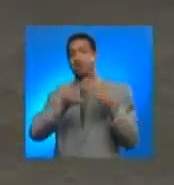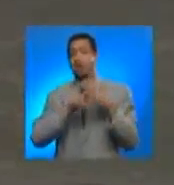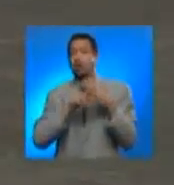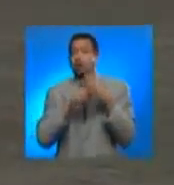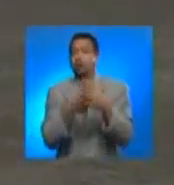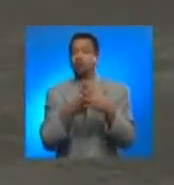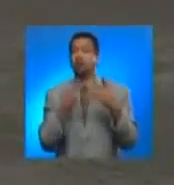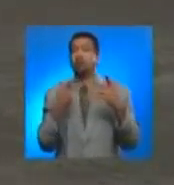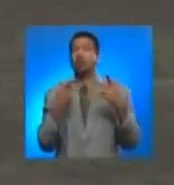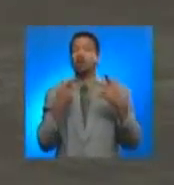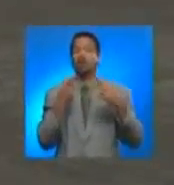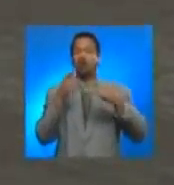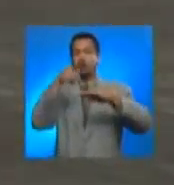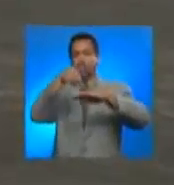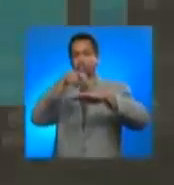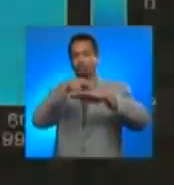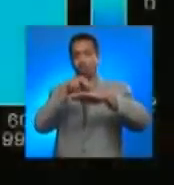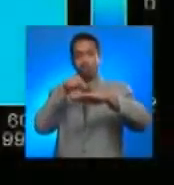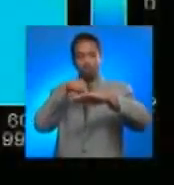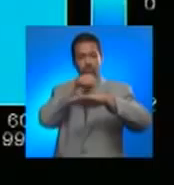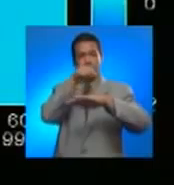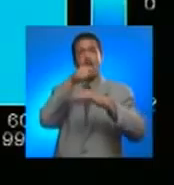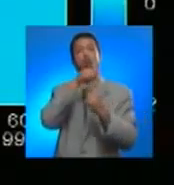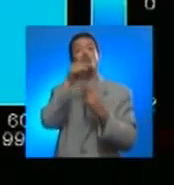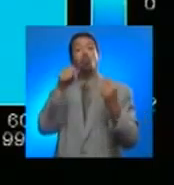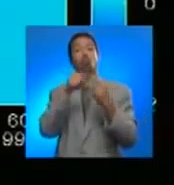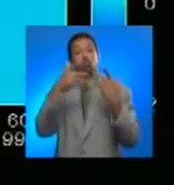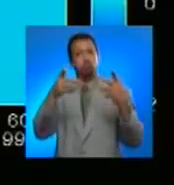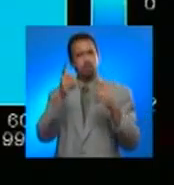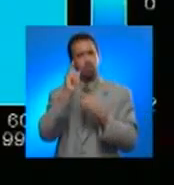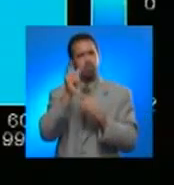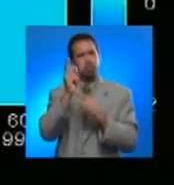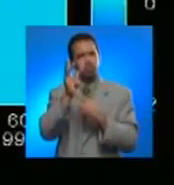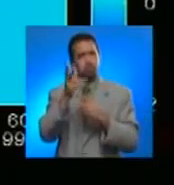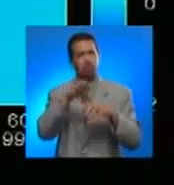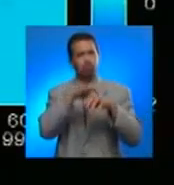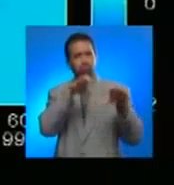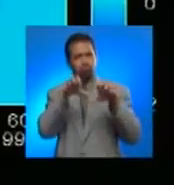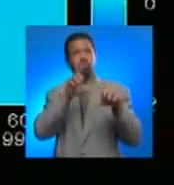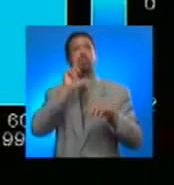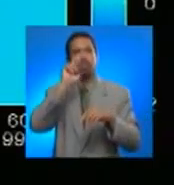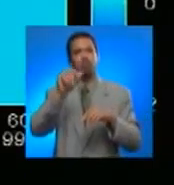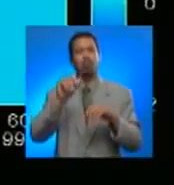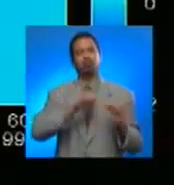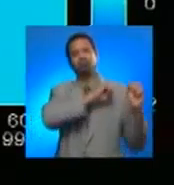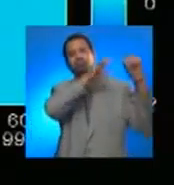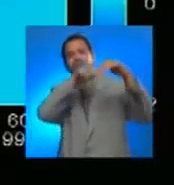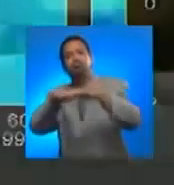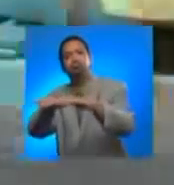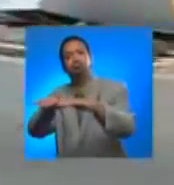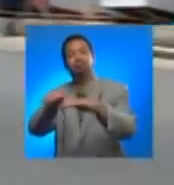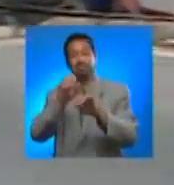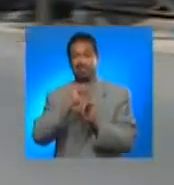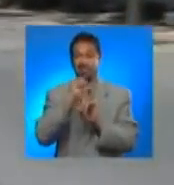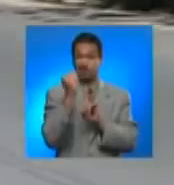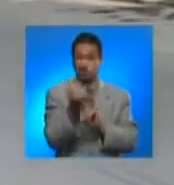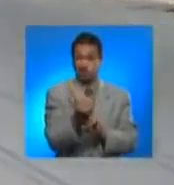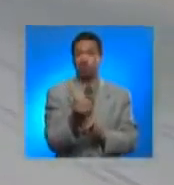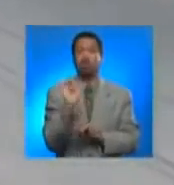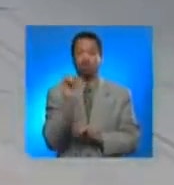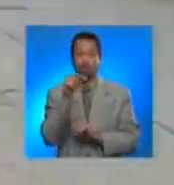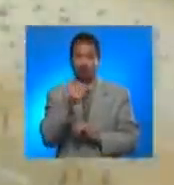lado, si se confirma que no se ha producido un tsunami o ya han terminado de registrarse los efectos del tsunami, se emitirá un mensaje